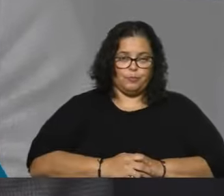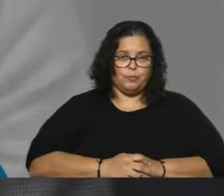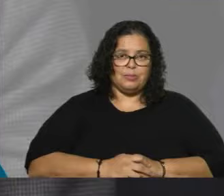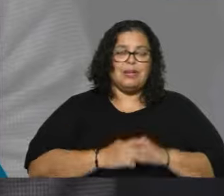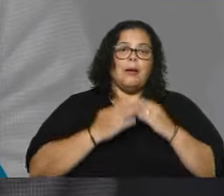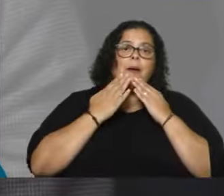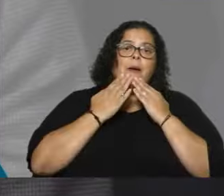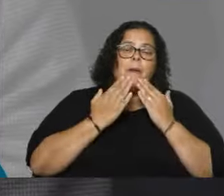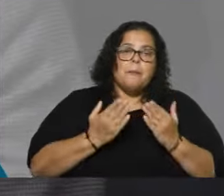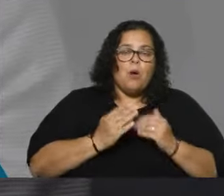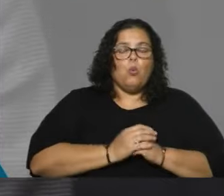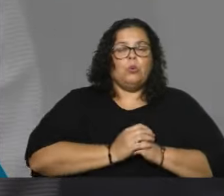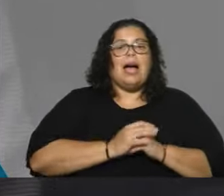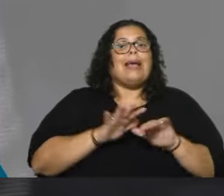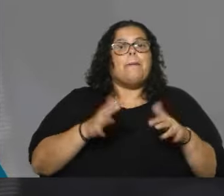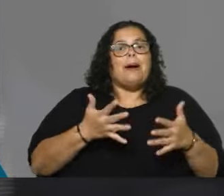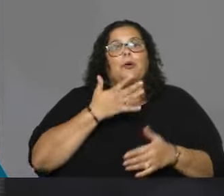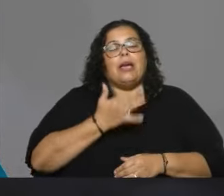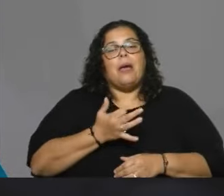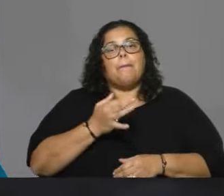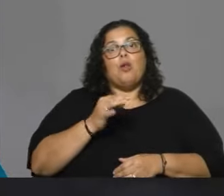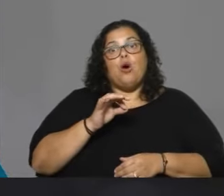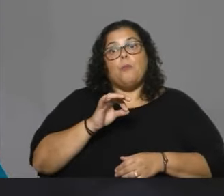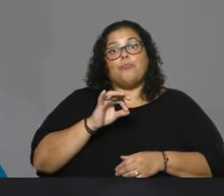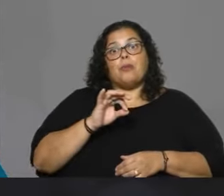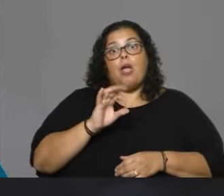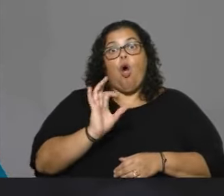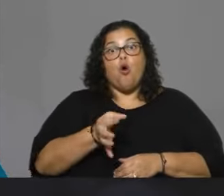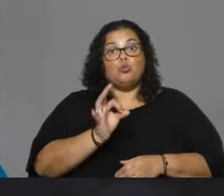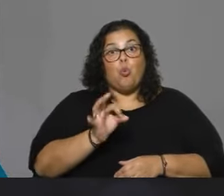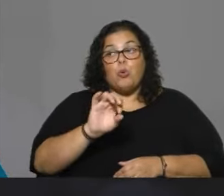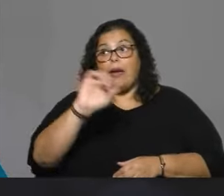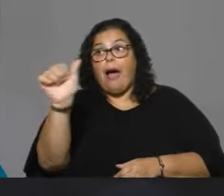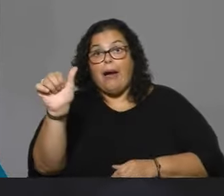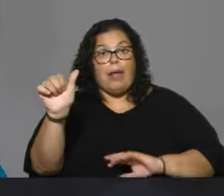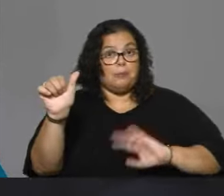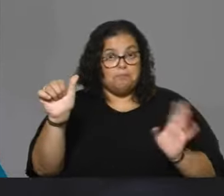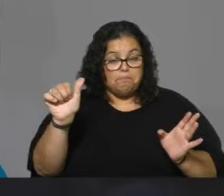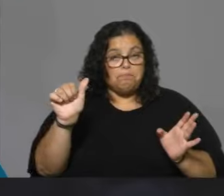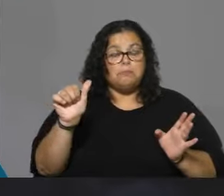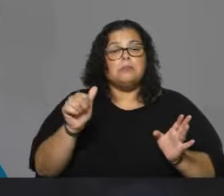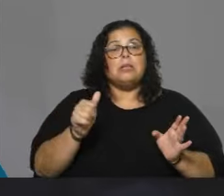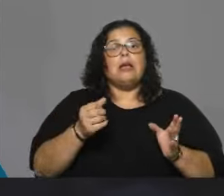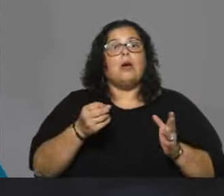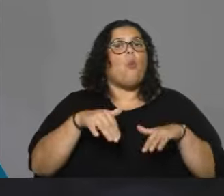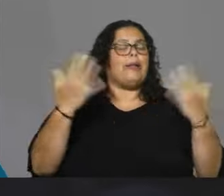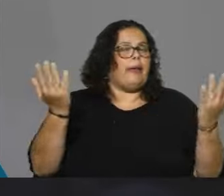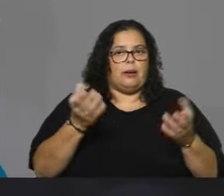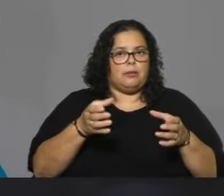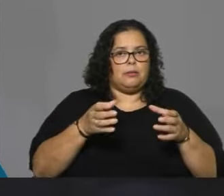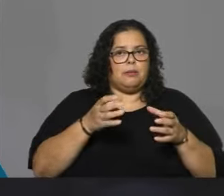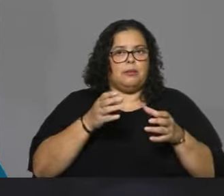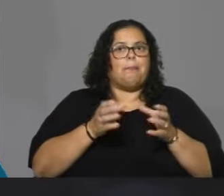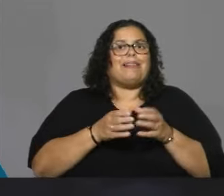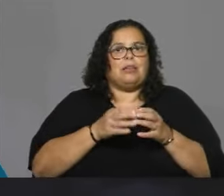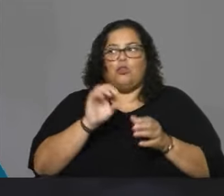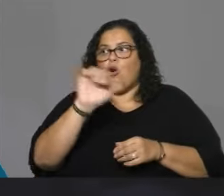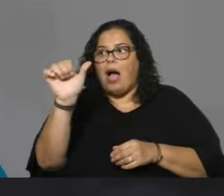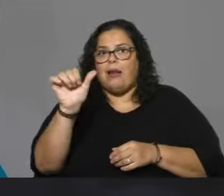me pregunto qué sucede si hay un triunfo en primera vuelta, cualquiera sea el partido, y se define la elección el próximo 27 de octubre, por lo cual no